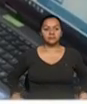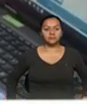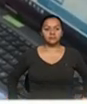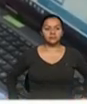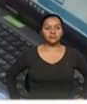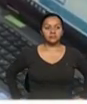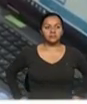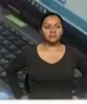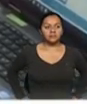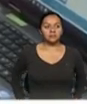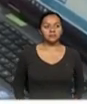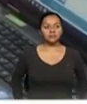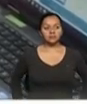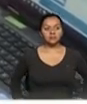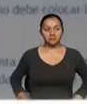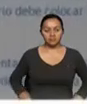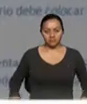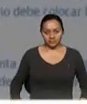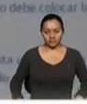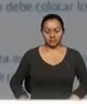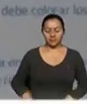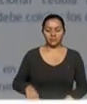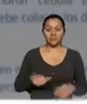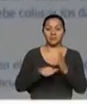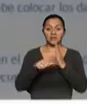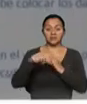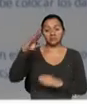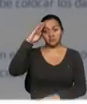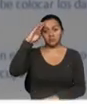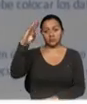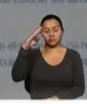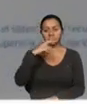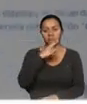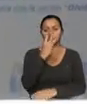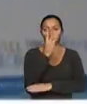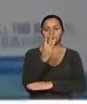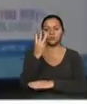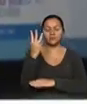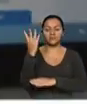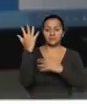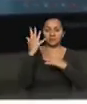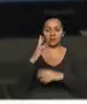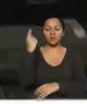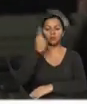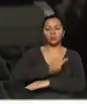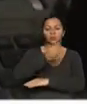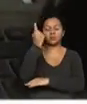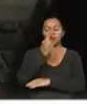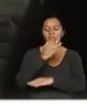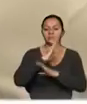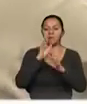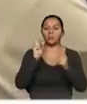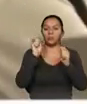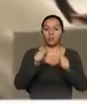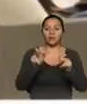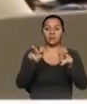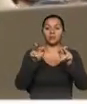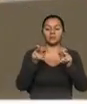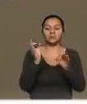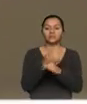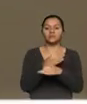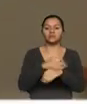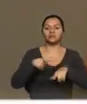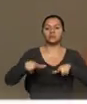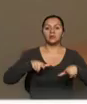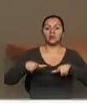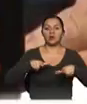El Ministerio del Interior desarrolló una plataforma web que permitirá en menos de 24 horas adquirir los permisos de